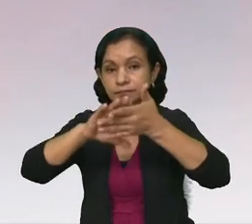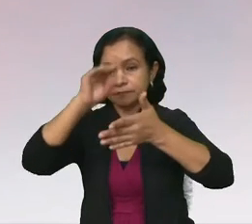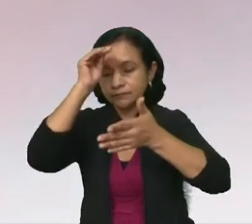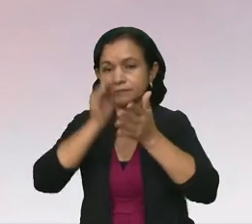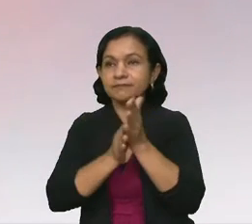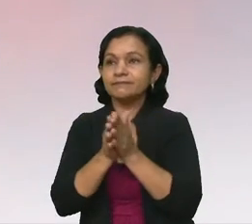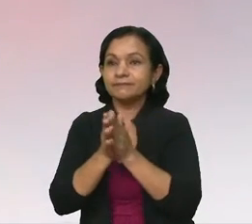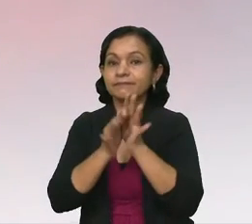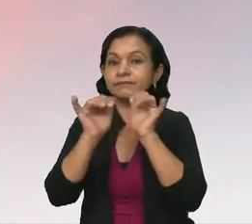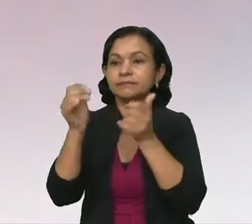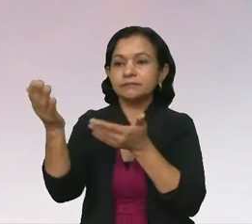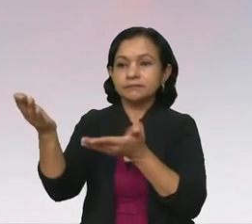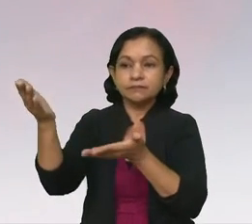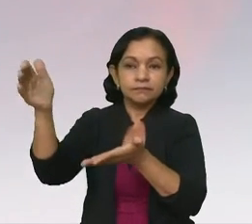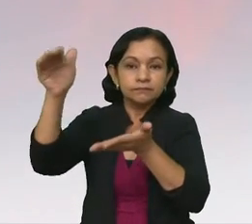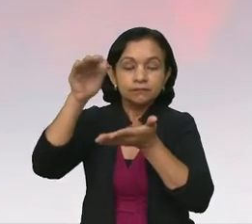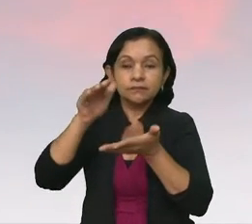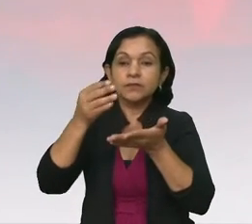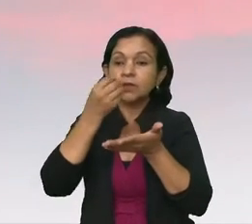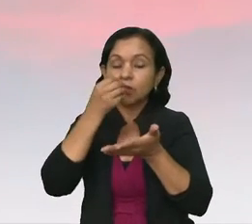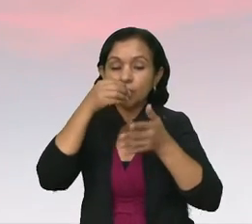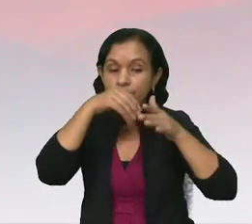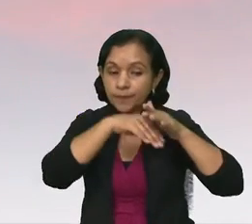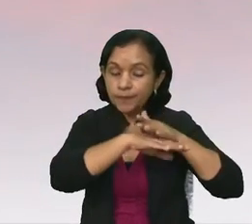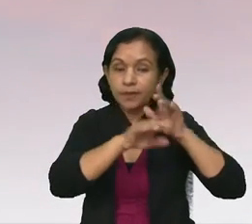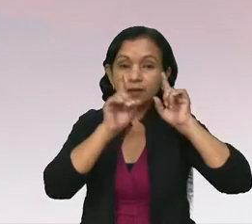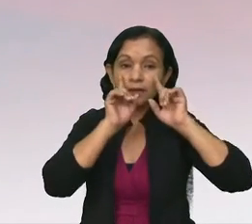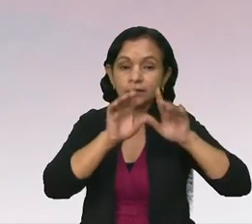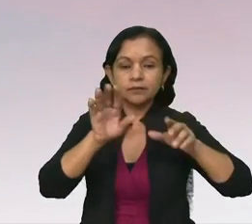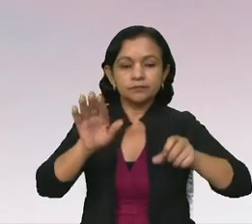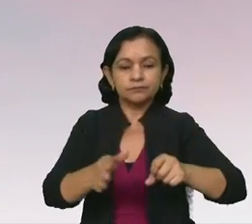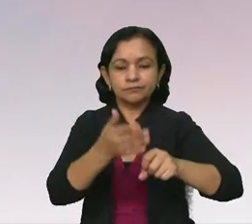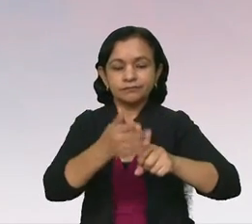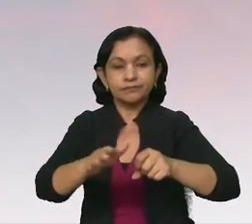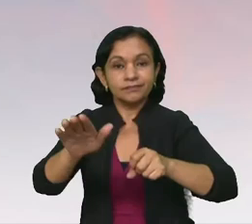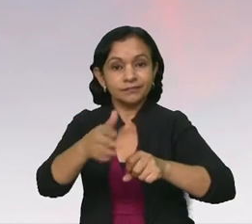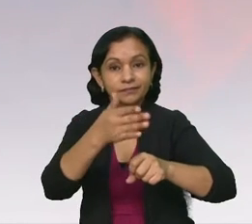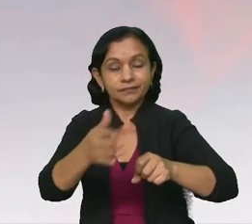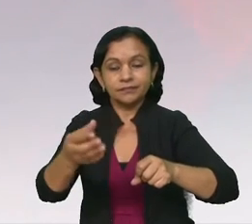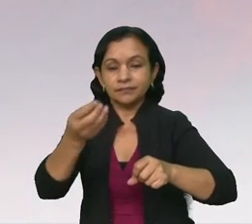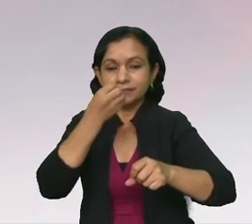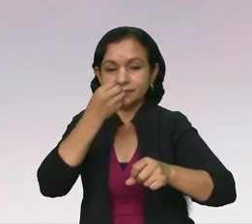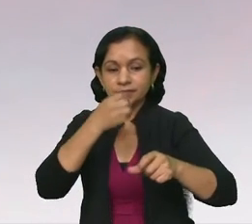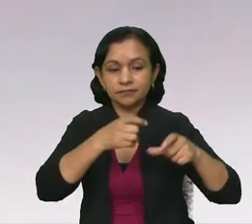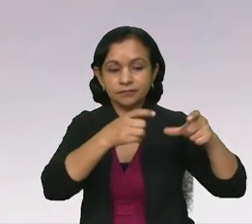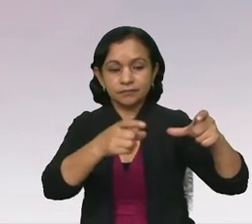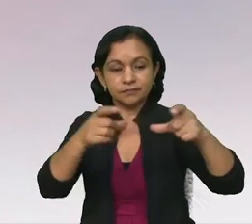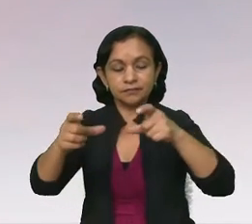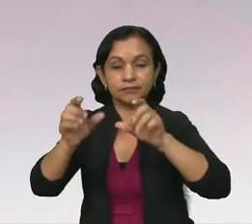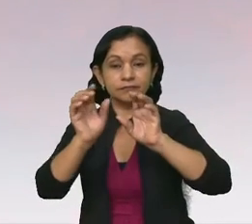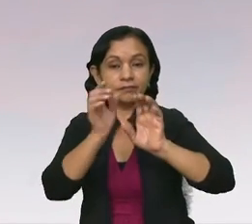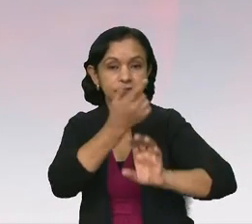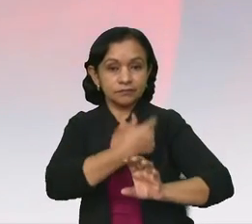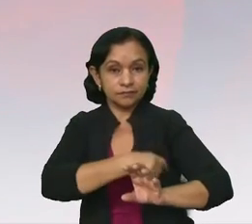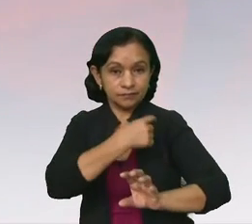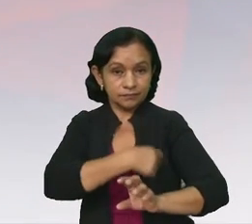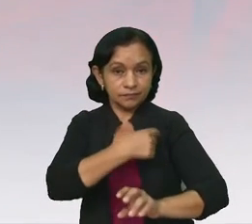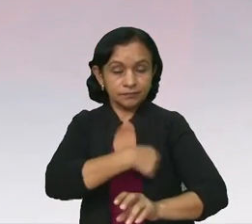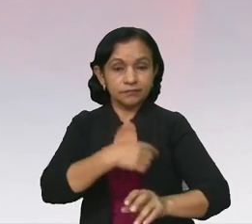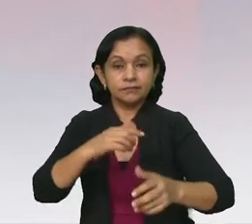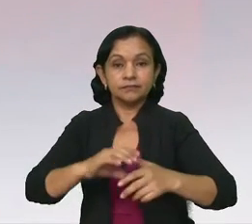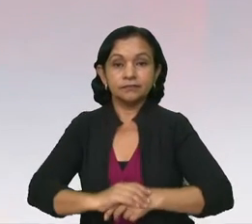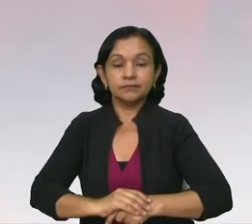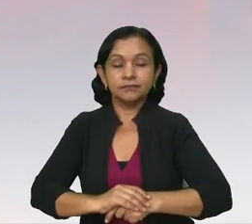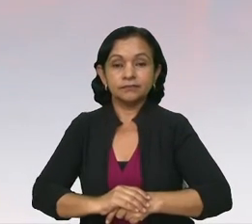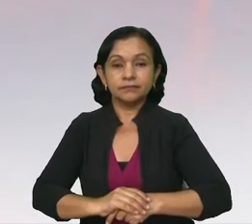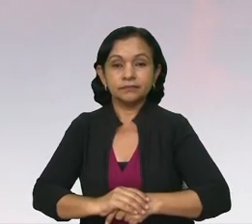listos, reciben y resguardan, así como preparan la merienda escolar, que